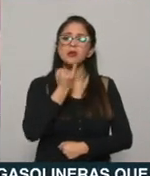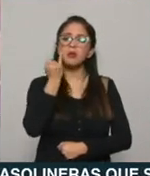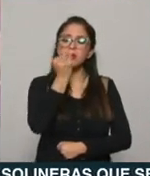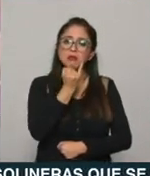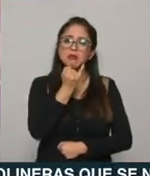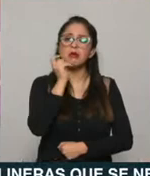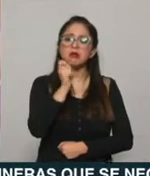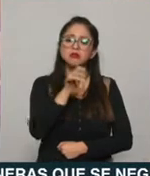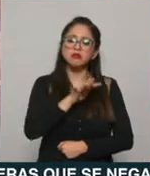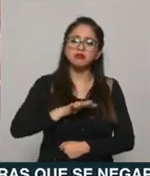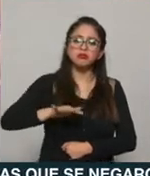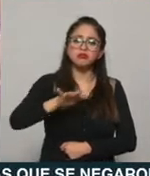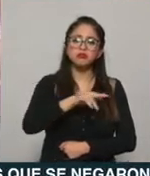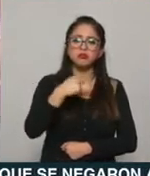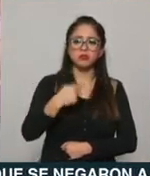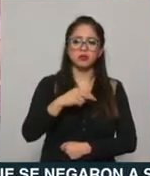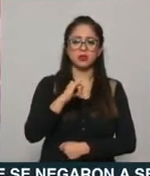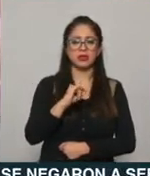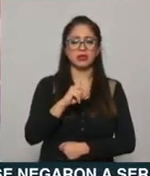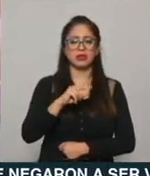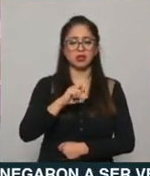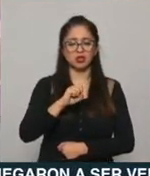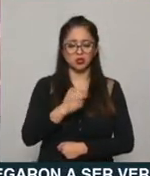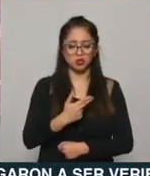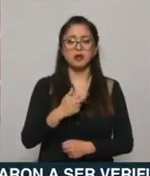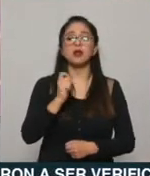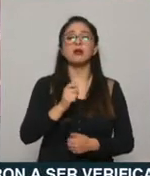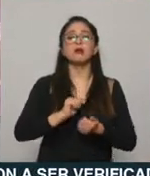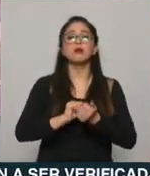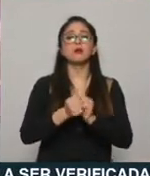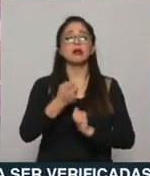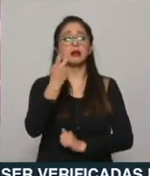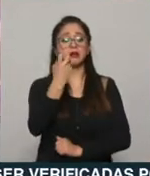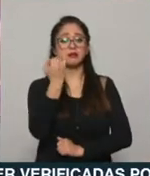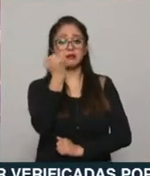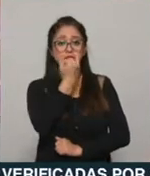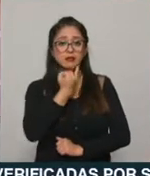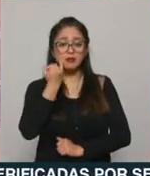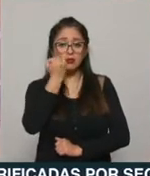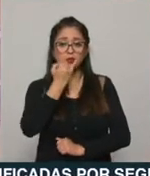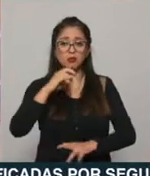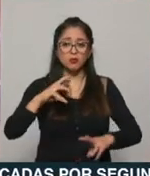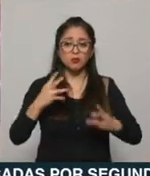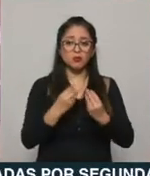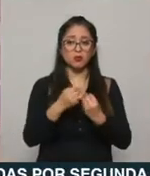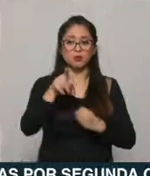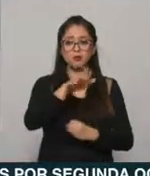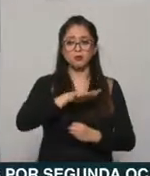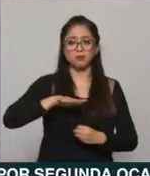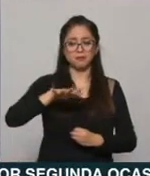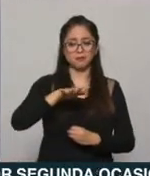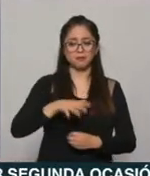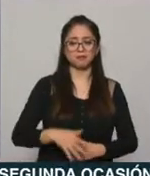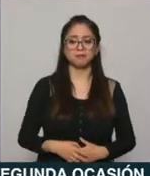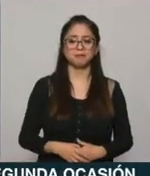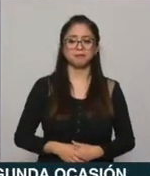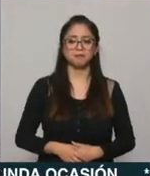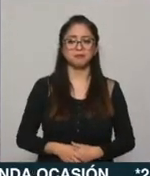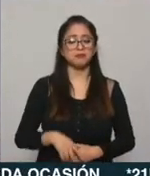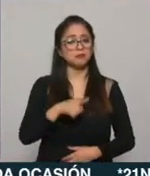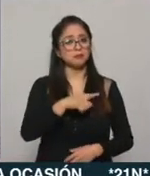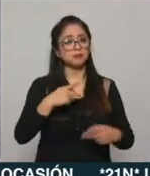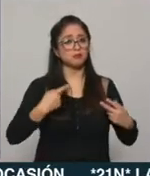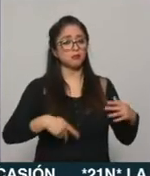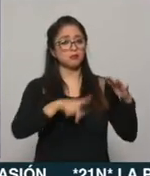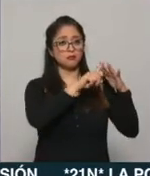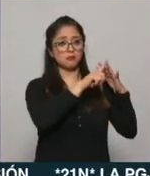digamos, local se llama Yiddish, y esa fue la lengua que se habló prácticamente en este edificio. Los inmigrantes judíos